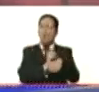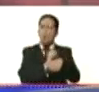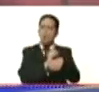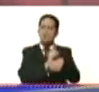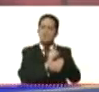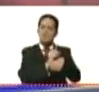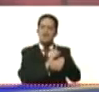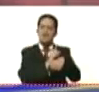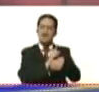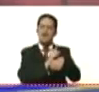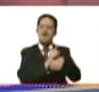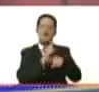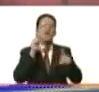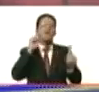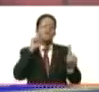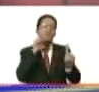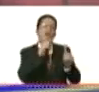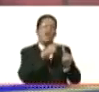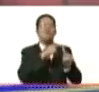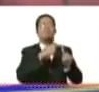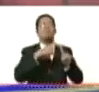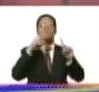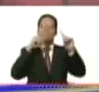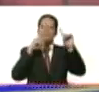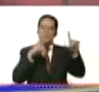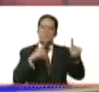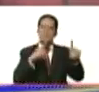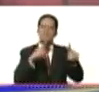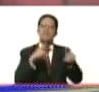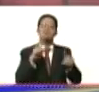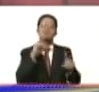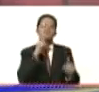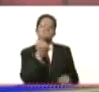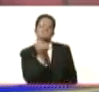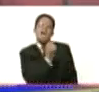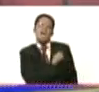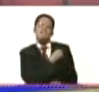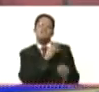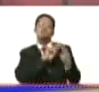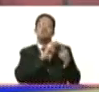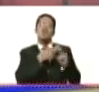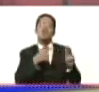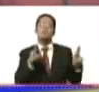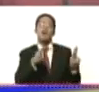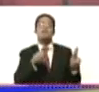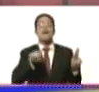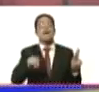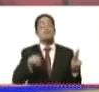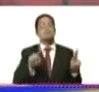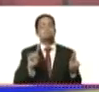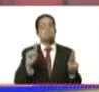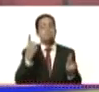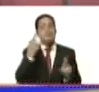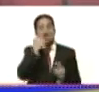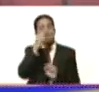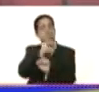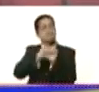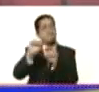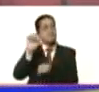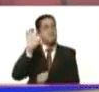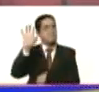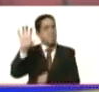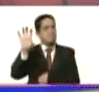digna del sacrificio de la paz es la de la patria oprimida. Fin de la